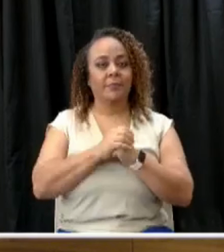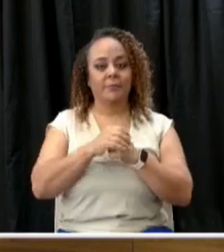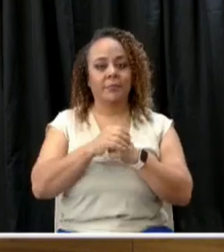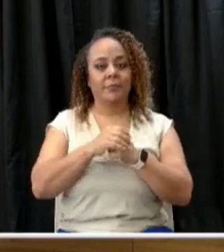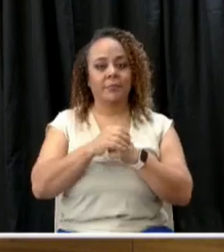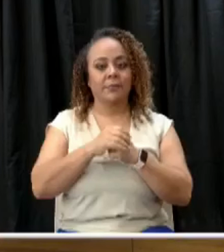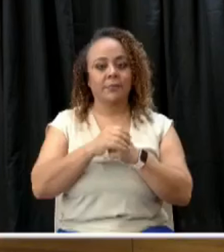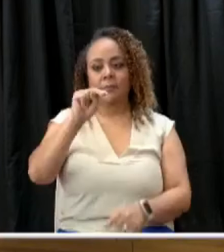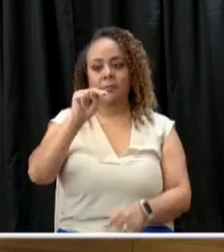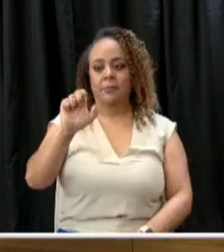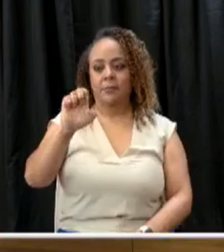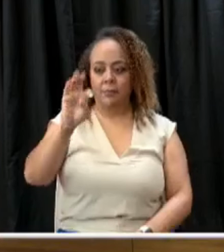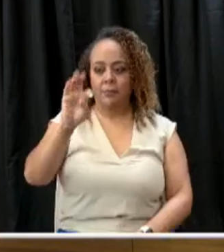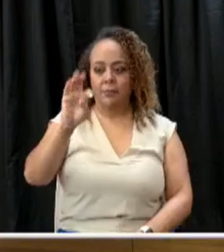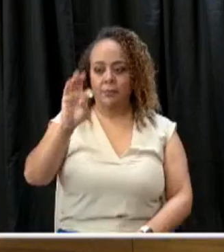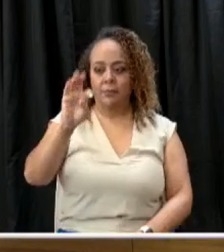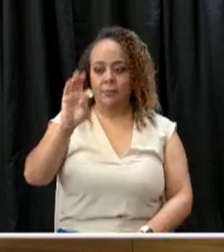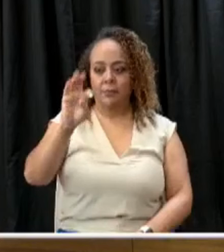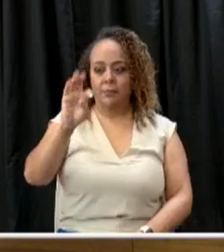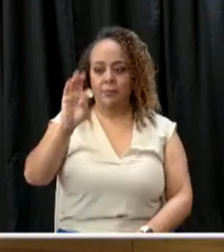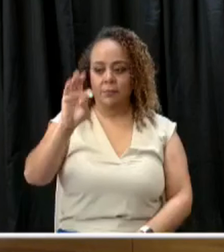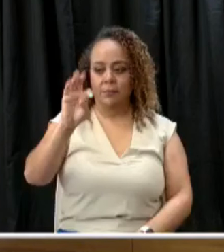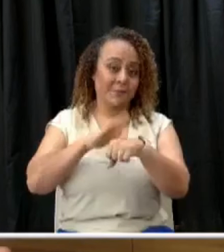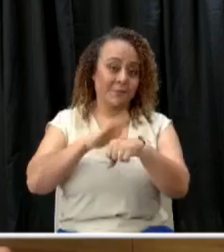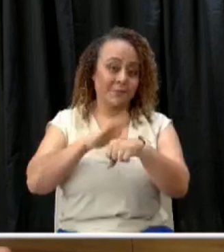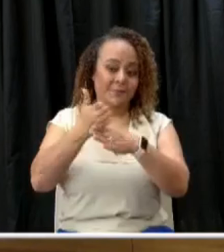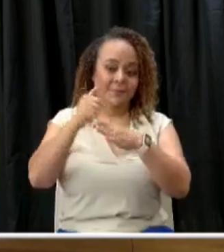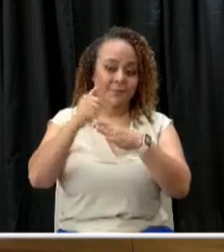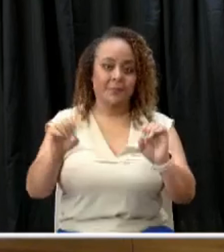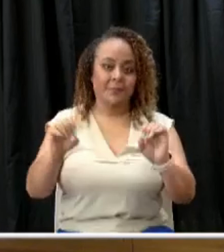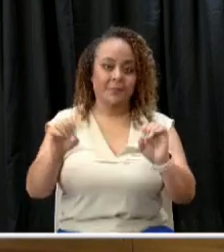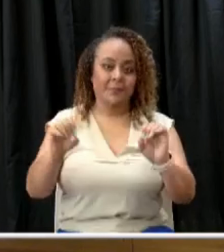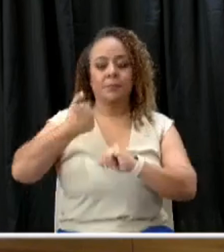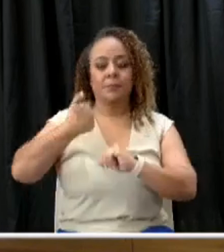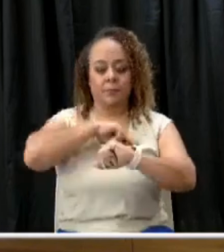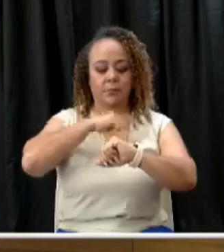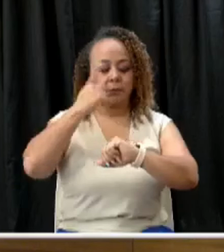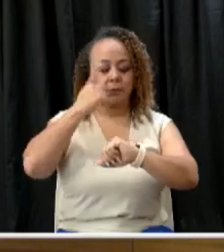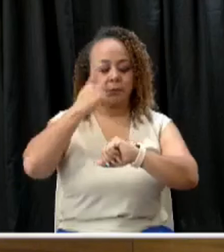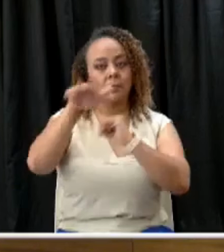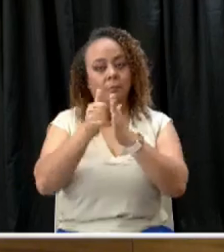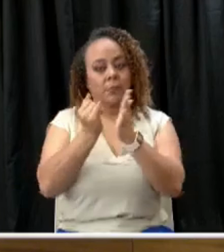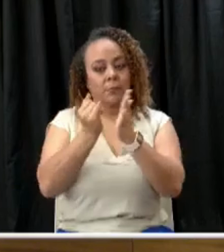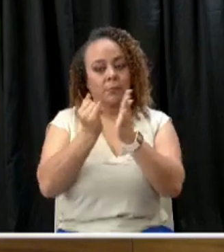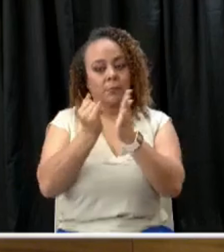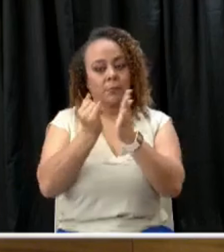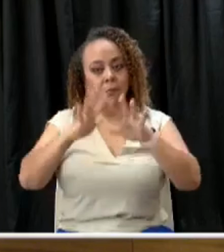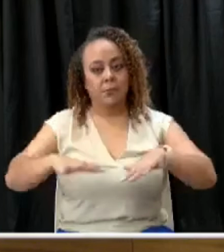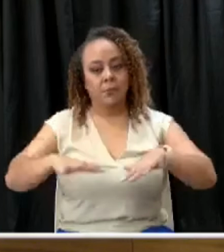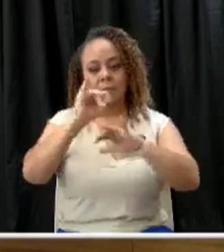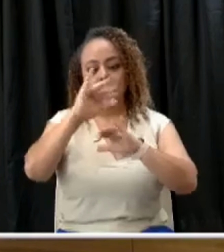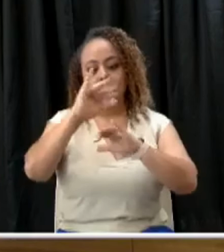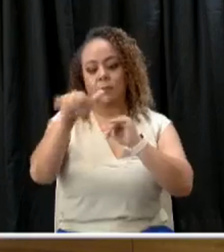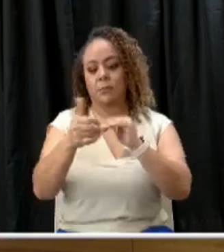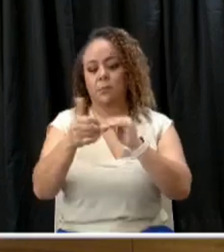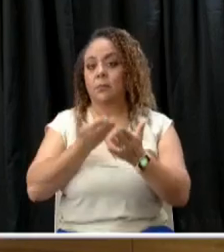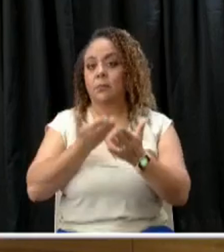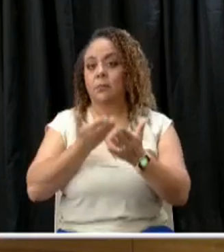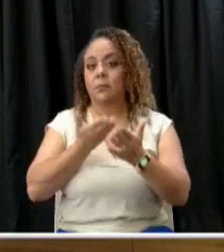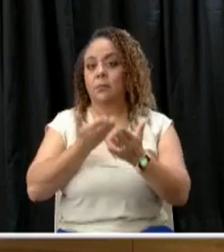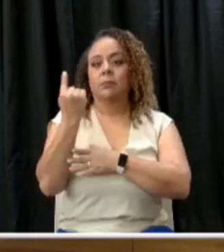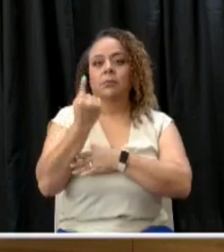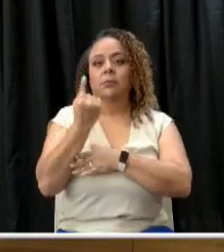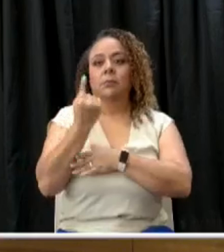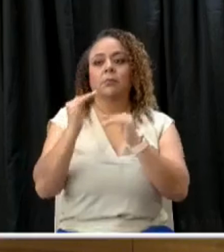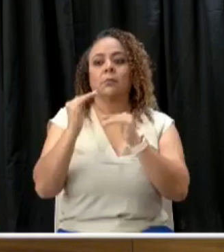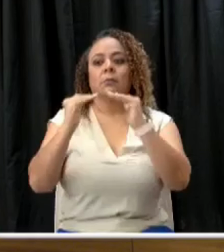Isla Network por permitirte estar en esta mañana aquí con nosotros, por toda esta investigación de campo y todo este aporte, no solamente a nivel de